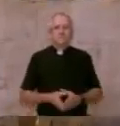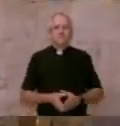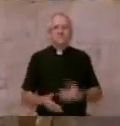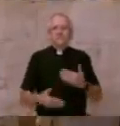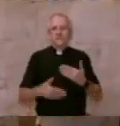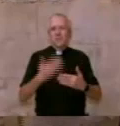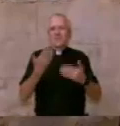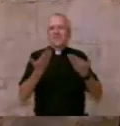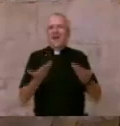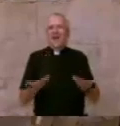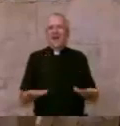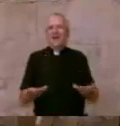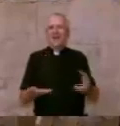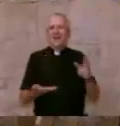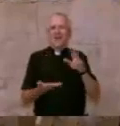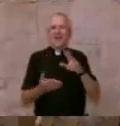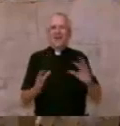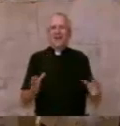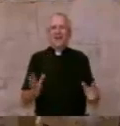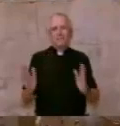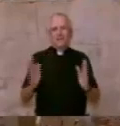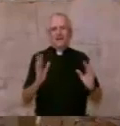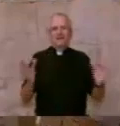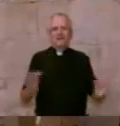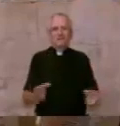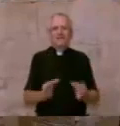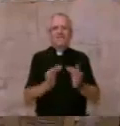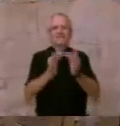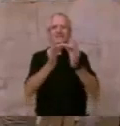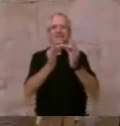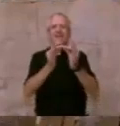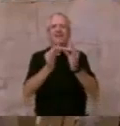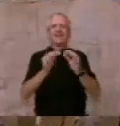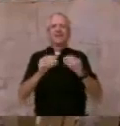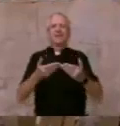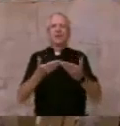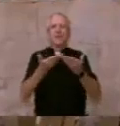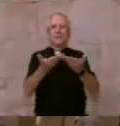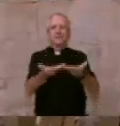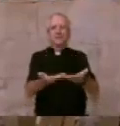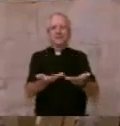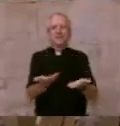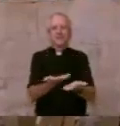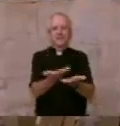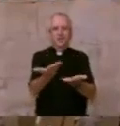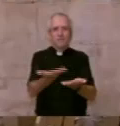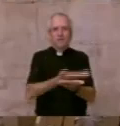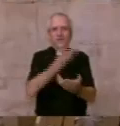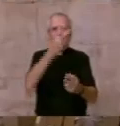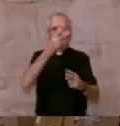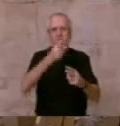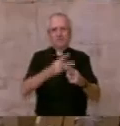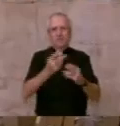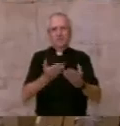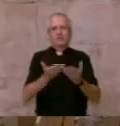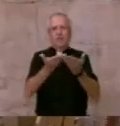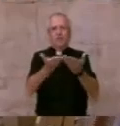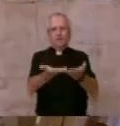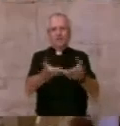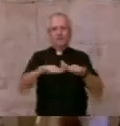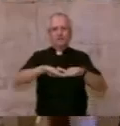Y comienza ahora la liturgia de la Eucaristía con la presentación de las ofrendas.